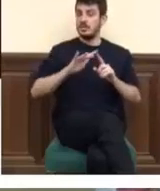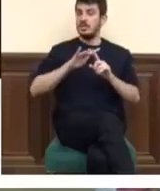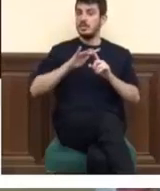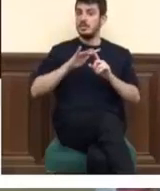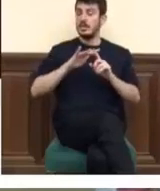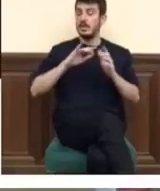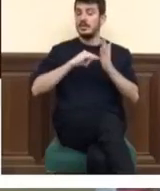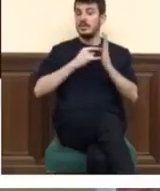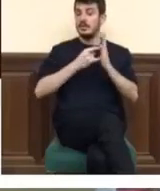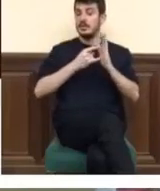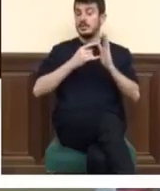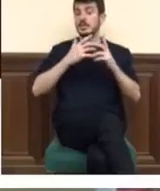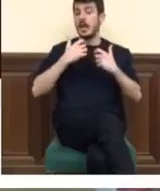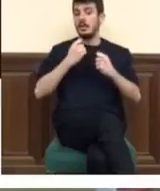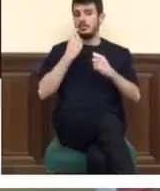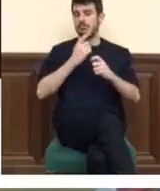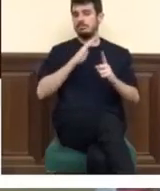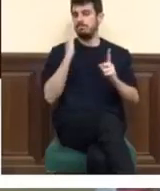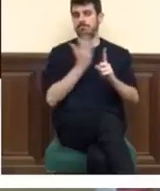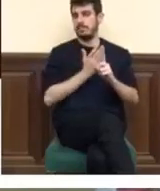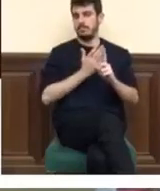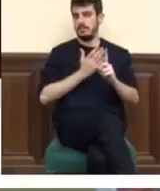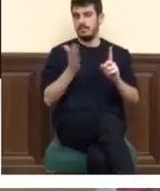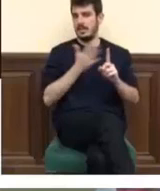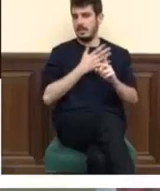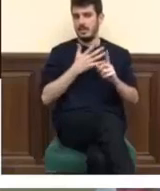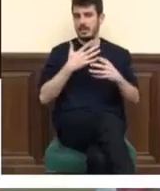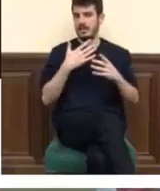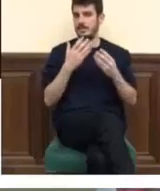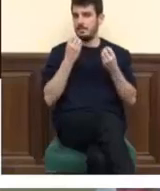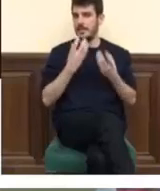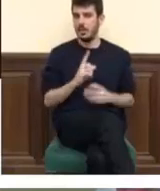de la salud. ¿Y saben qué ocurre?